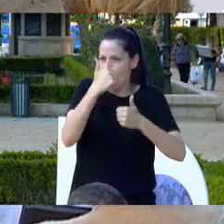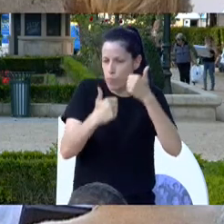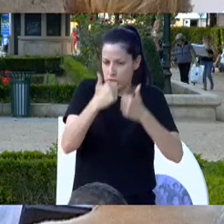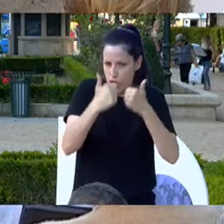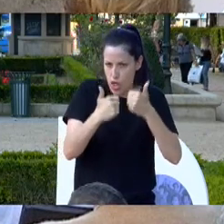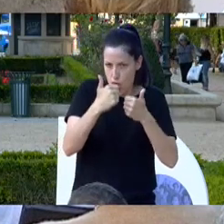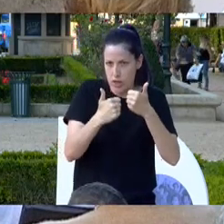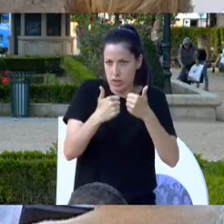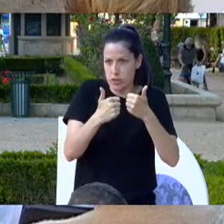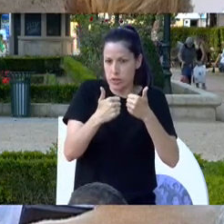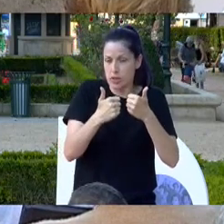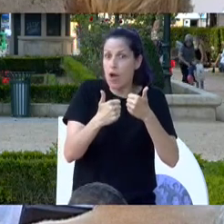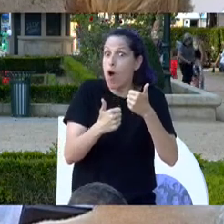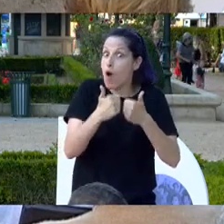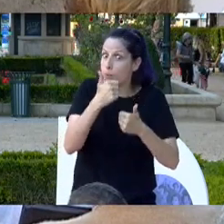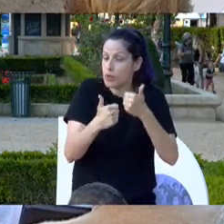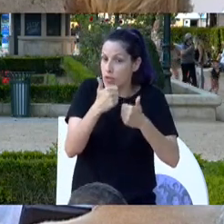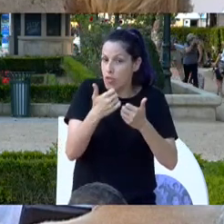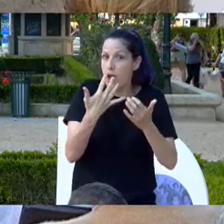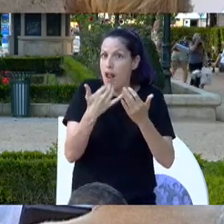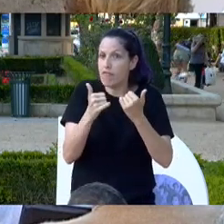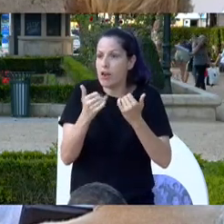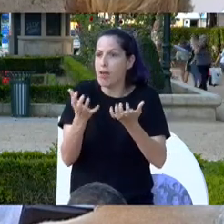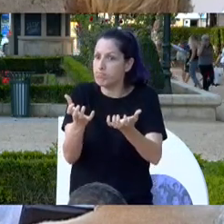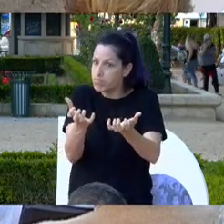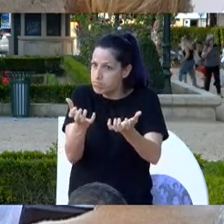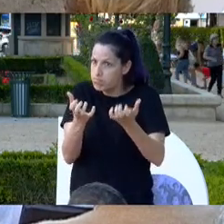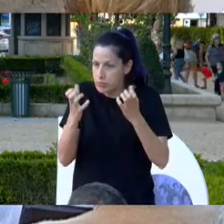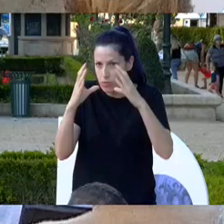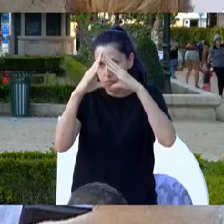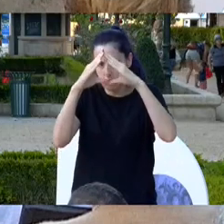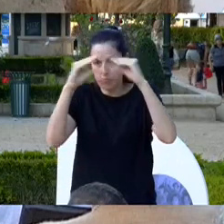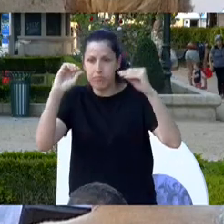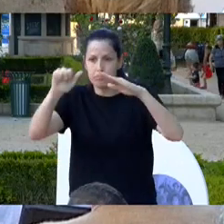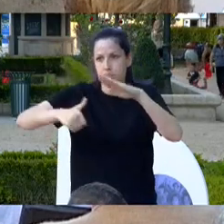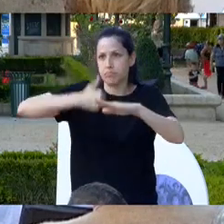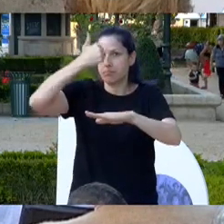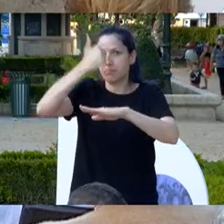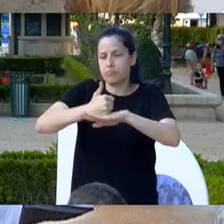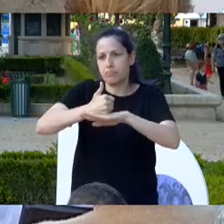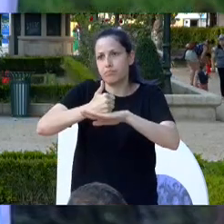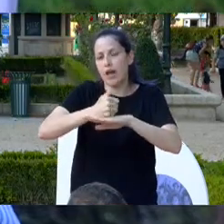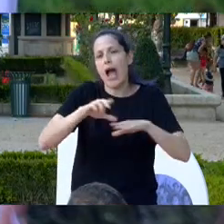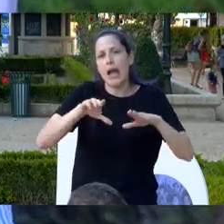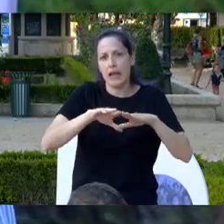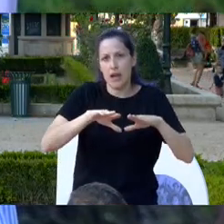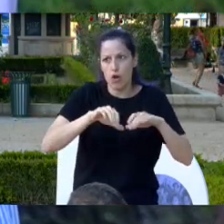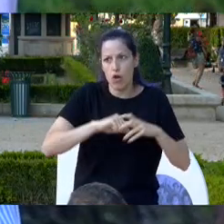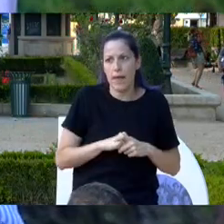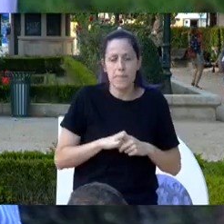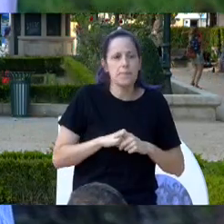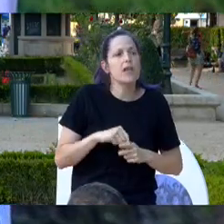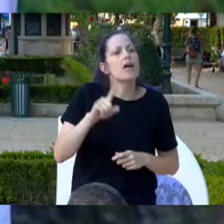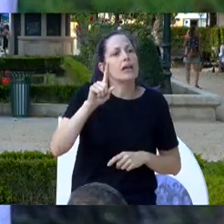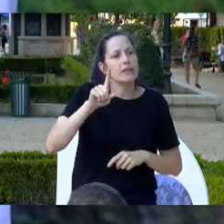levarían posteriormente á Cátedra de Xinecoloxía e á Reitoría da Universidade de Santiago, de Granada. Coincide con